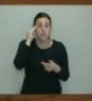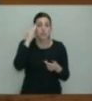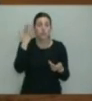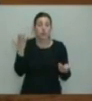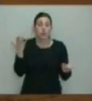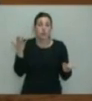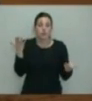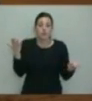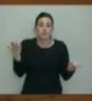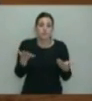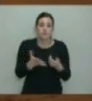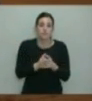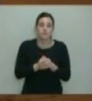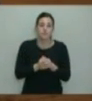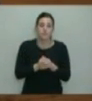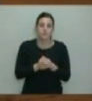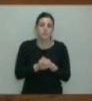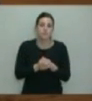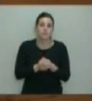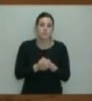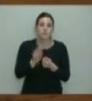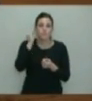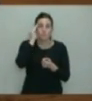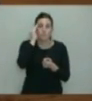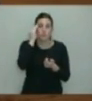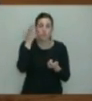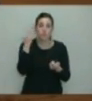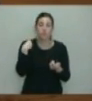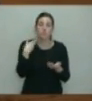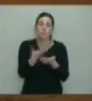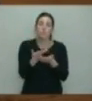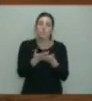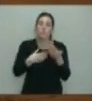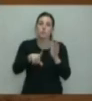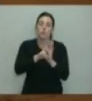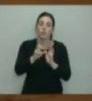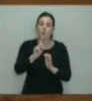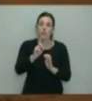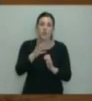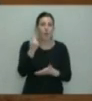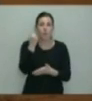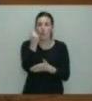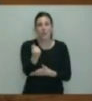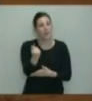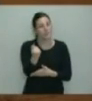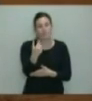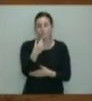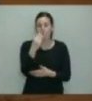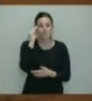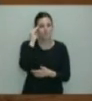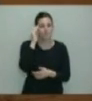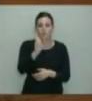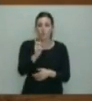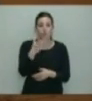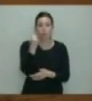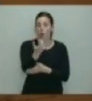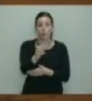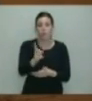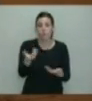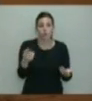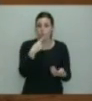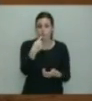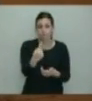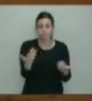lo tanto, que la proposición no de ley podamos apoyarla. No la vamos a apoyar, ya se lo digo, no la vamos a